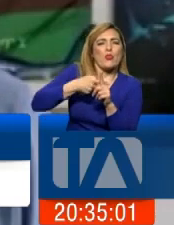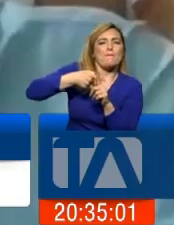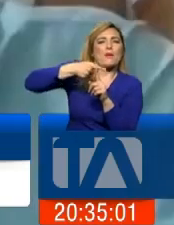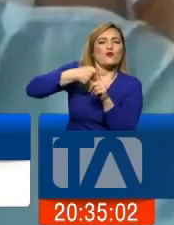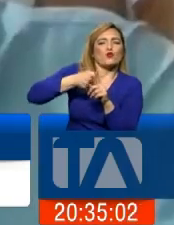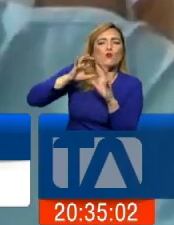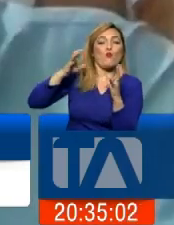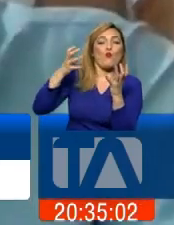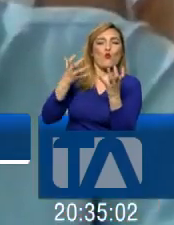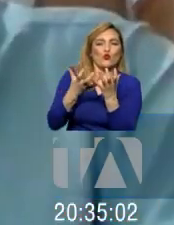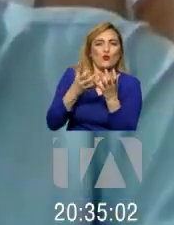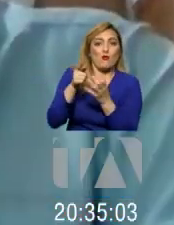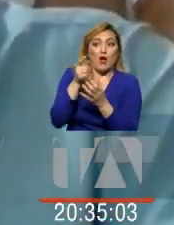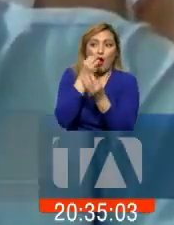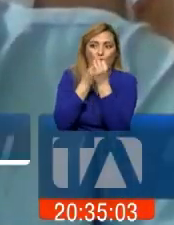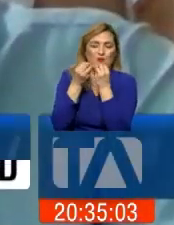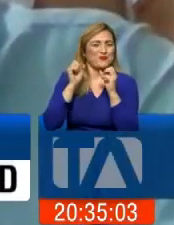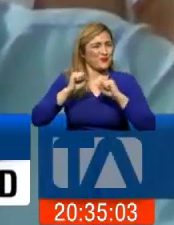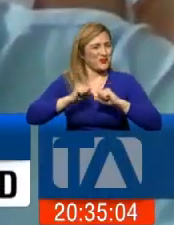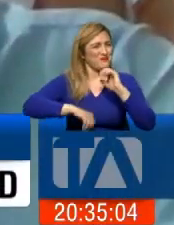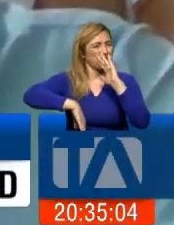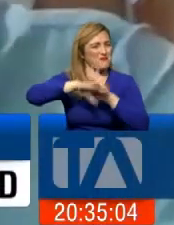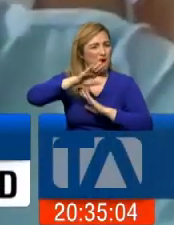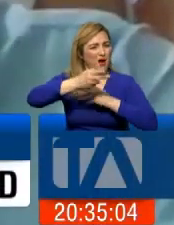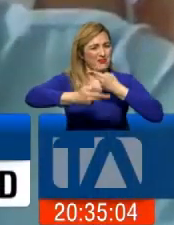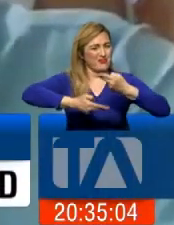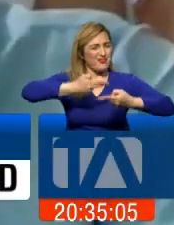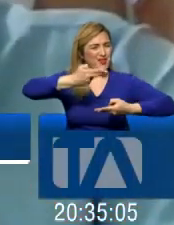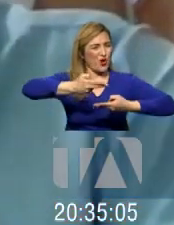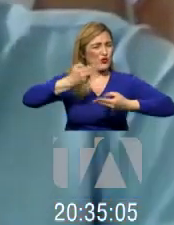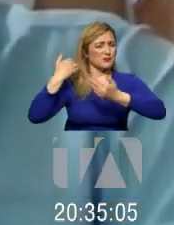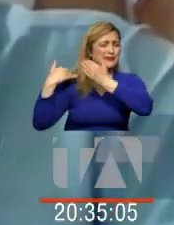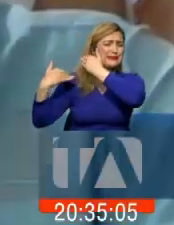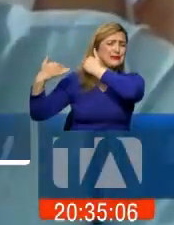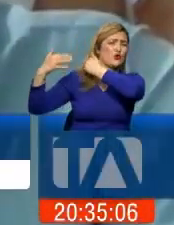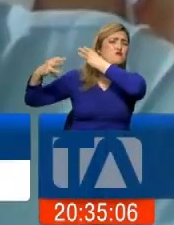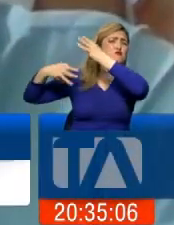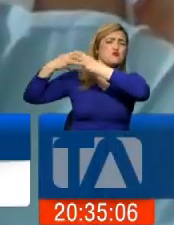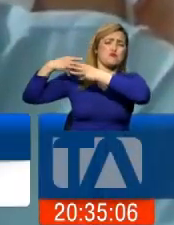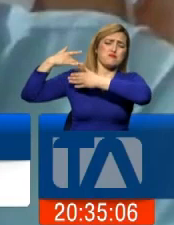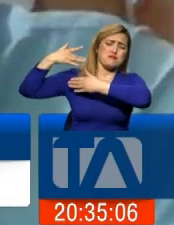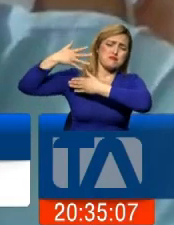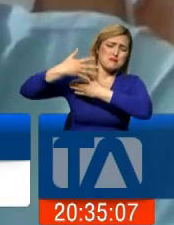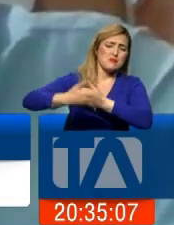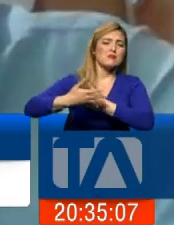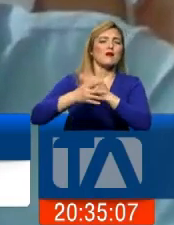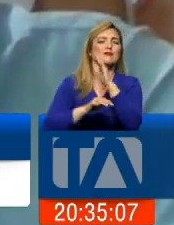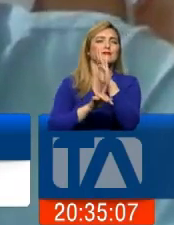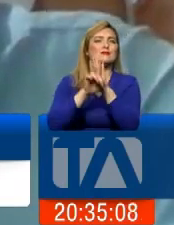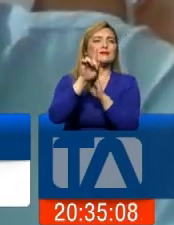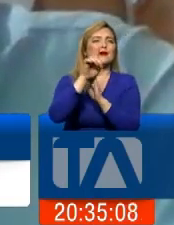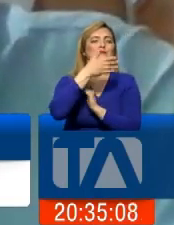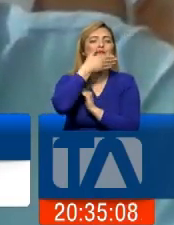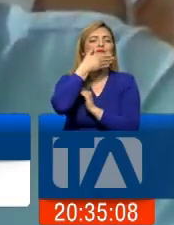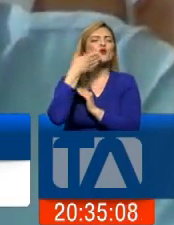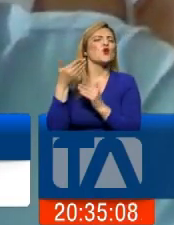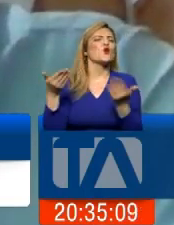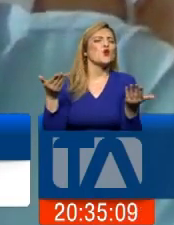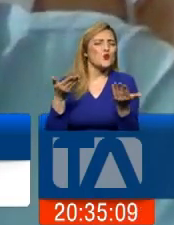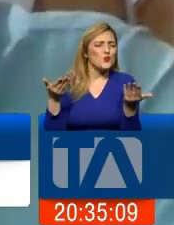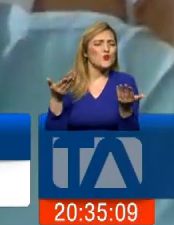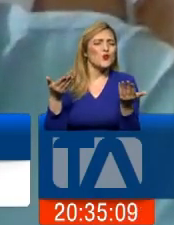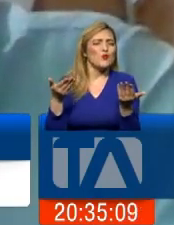alimentación. El mayor comercio a lo largo de la historia mundial se ha desarrollado como las mejores vías para